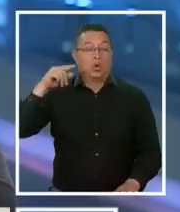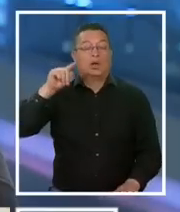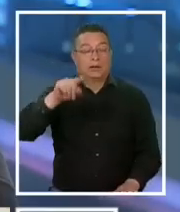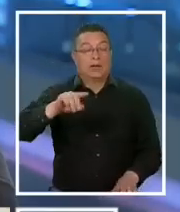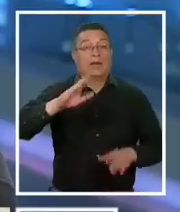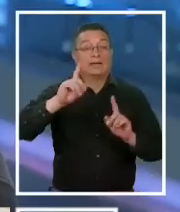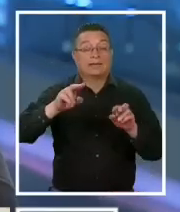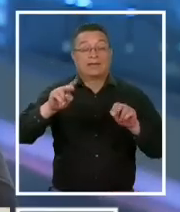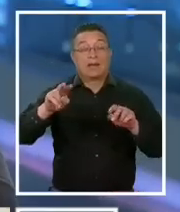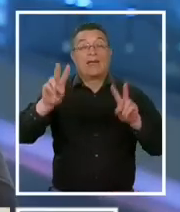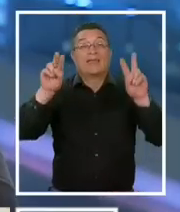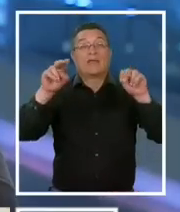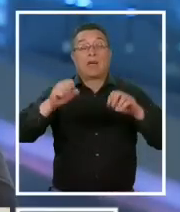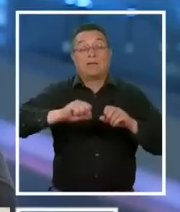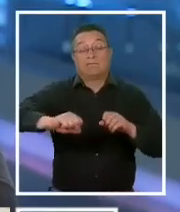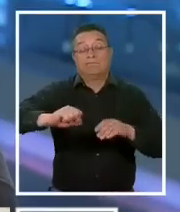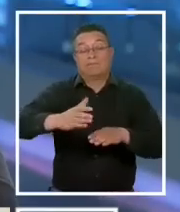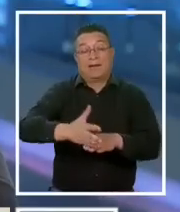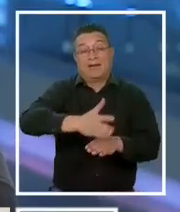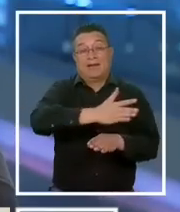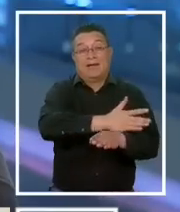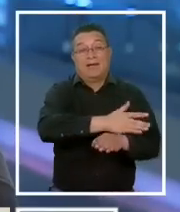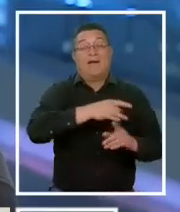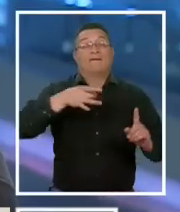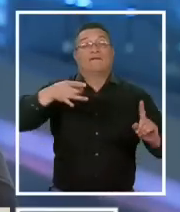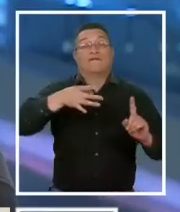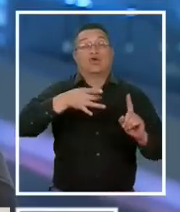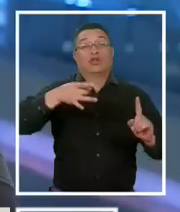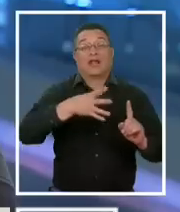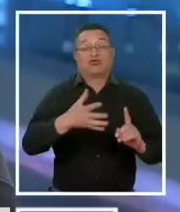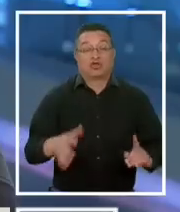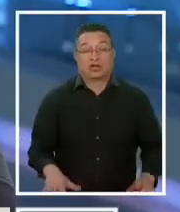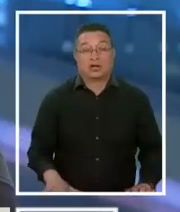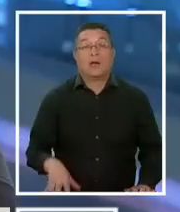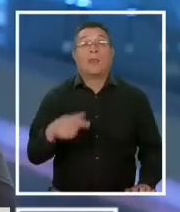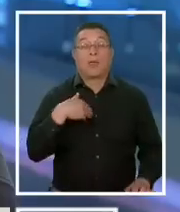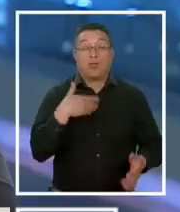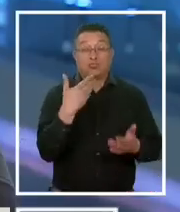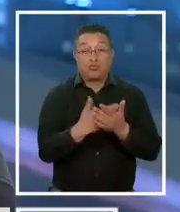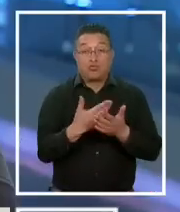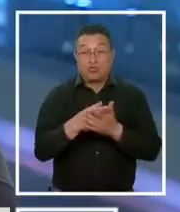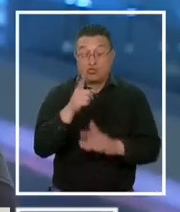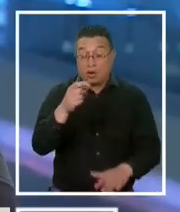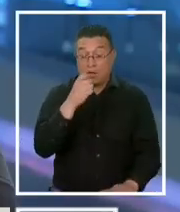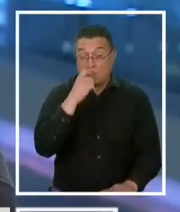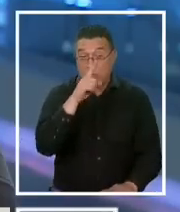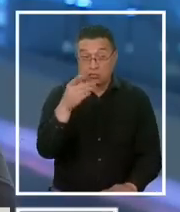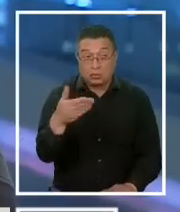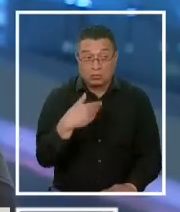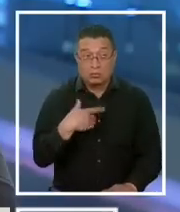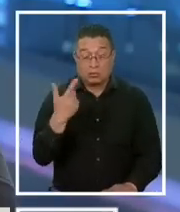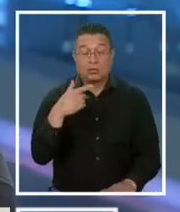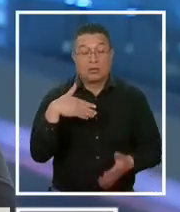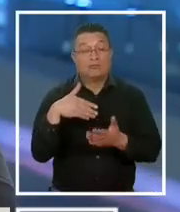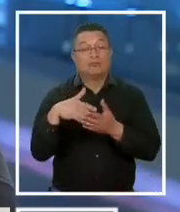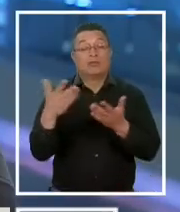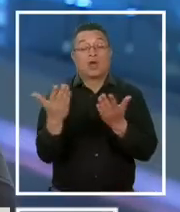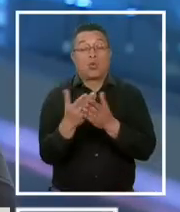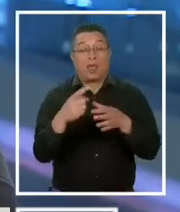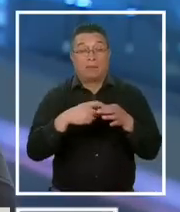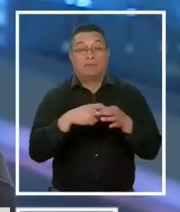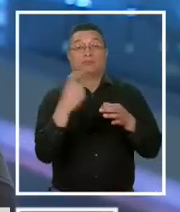con prevención de vulneración y quiero aprovechar tu pregunta para plantearlo Porque me imagino que vamos a hablar del tema de exclusión